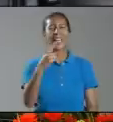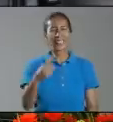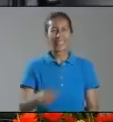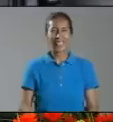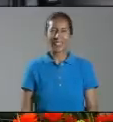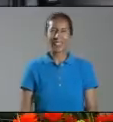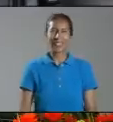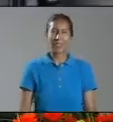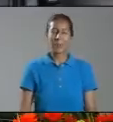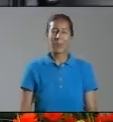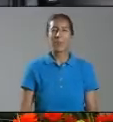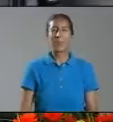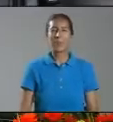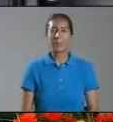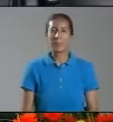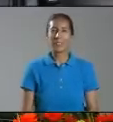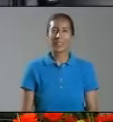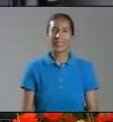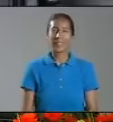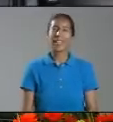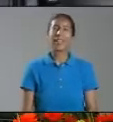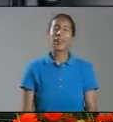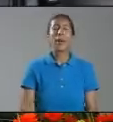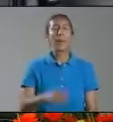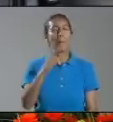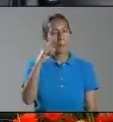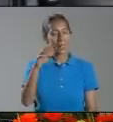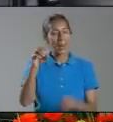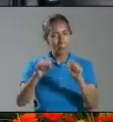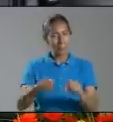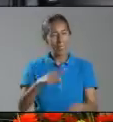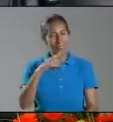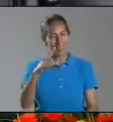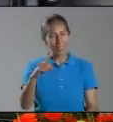Pero. Solo, déjame. Mira, pues.